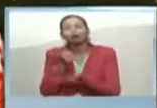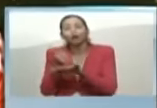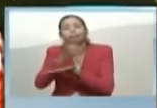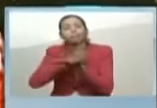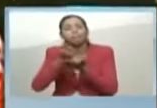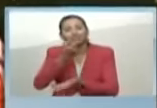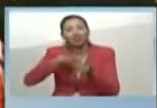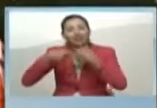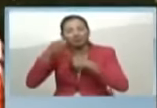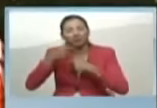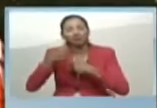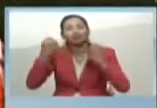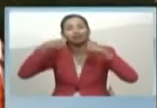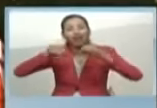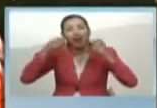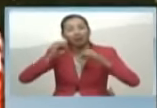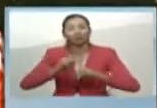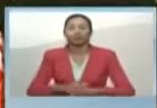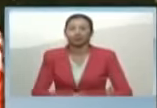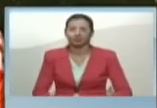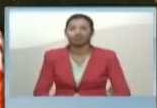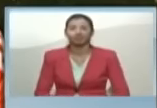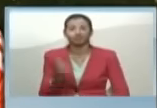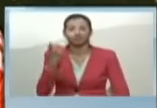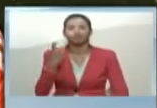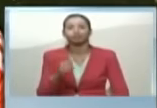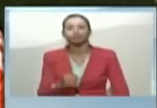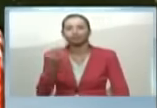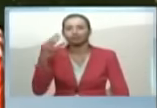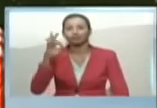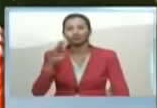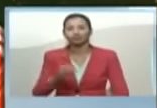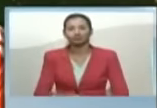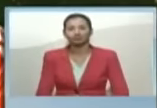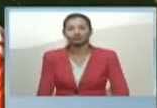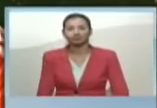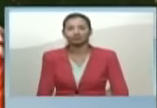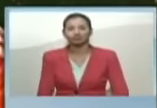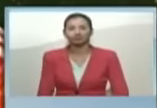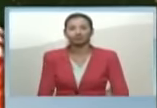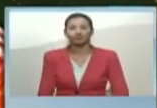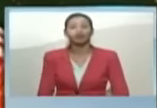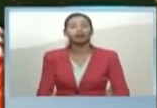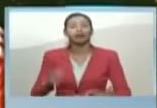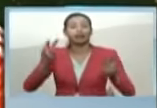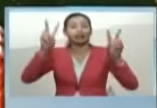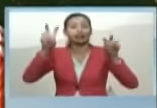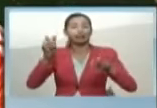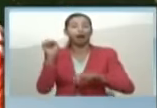correcto. Hay que atenderlo, el tema del autismo.